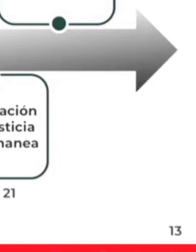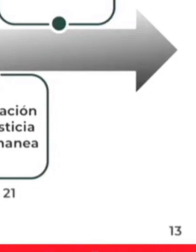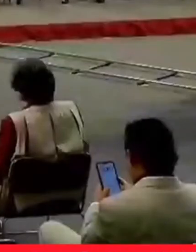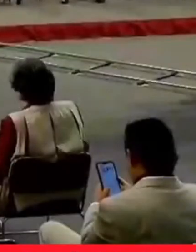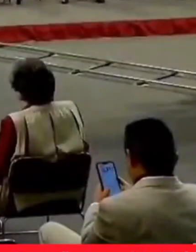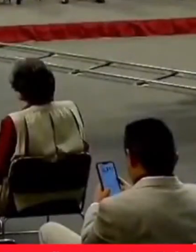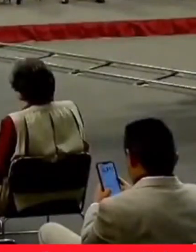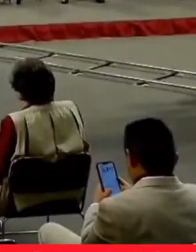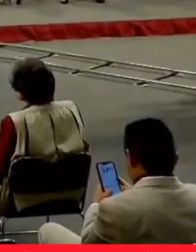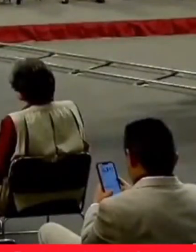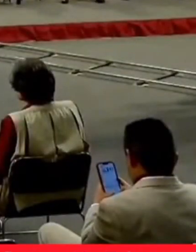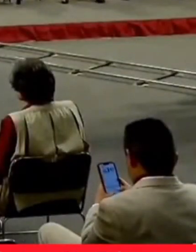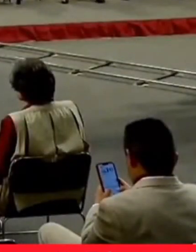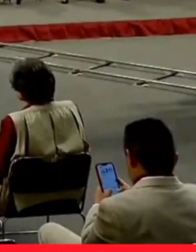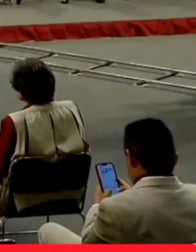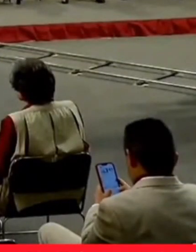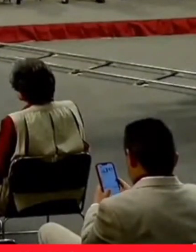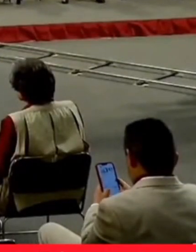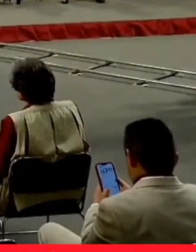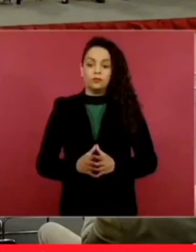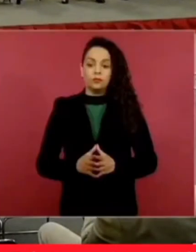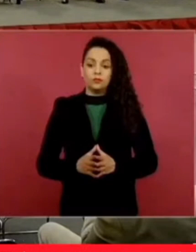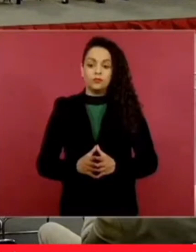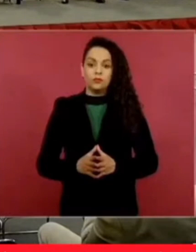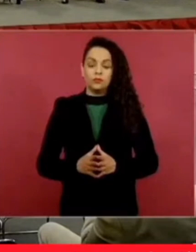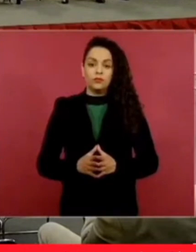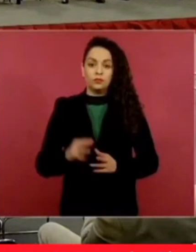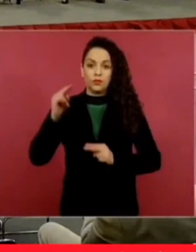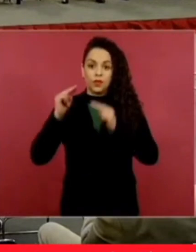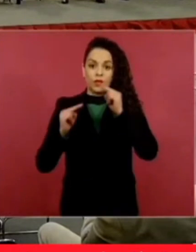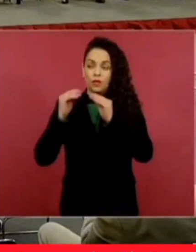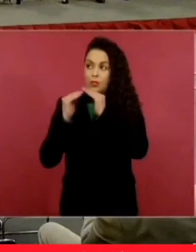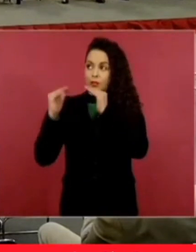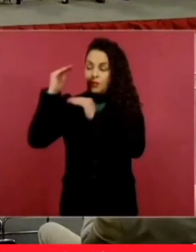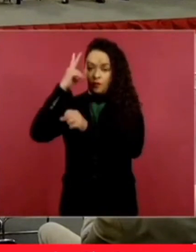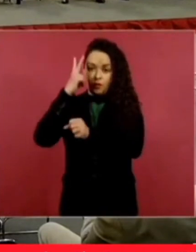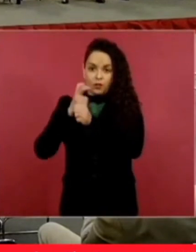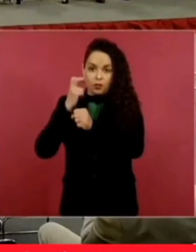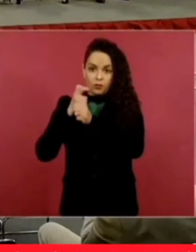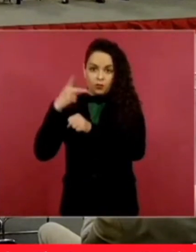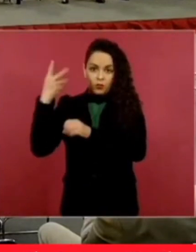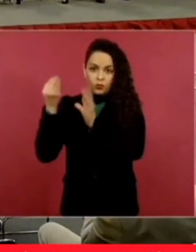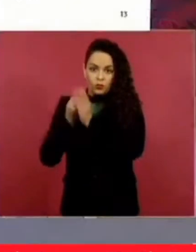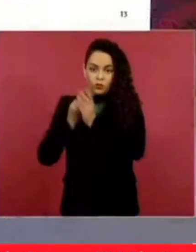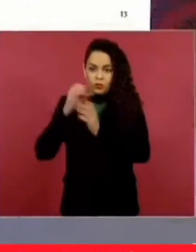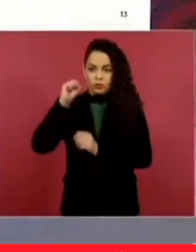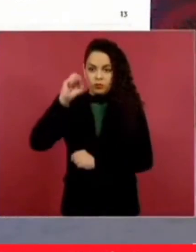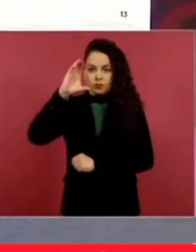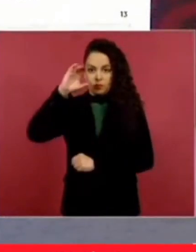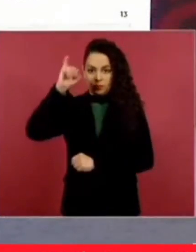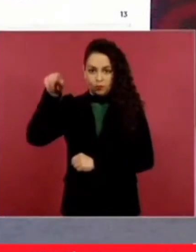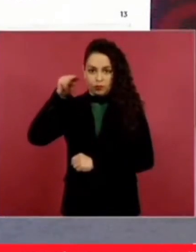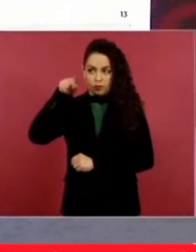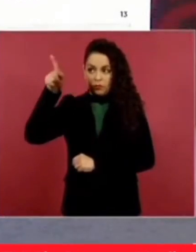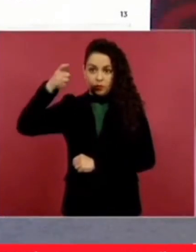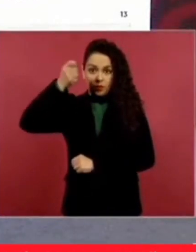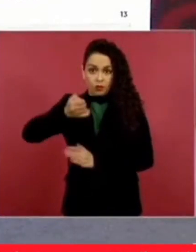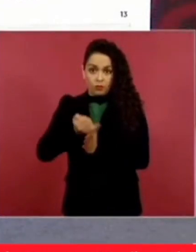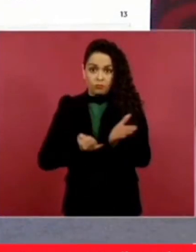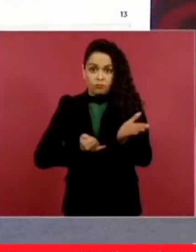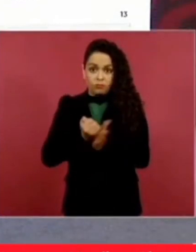segunda sala de la Suprema Corte de Justicia, donde le solicita directamente a NAFIN